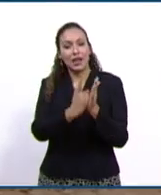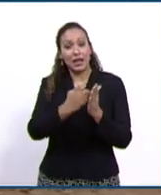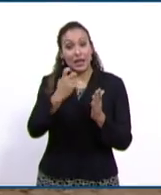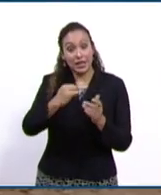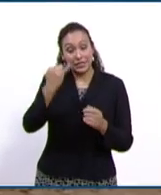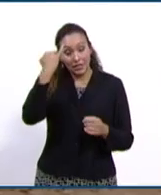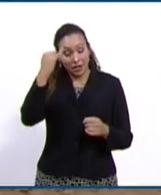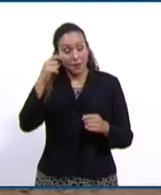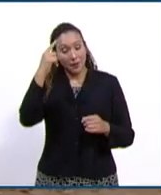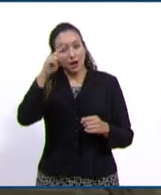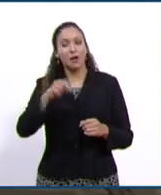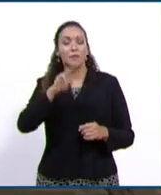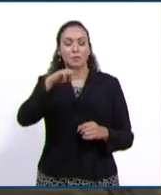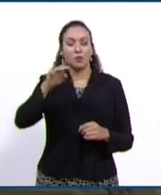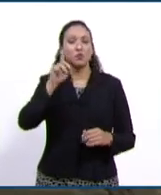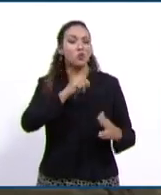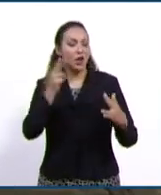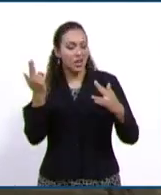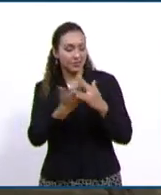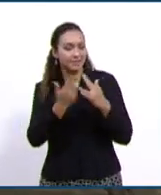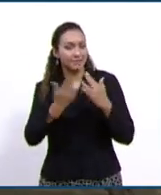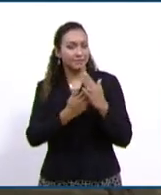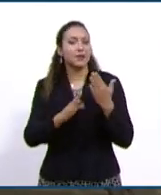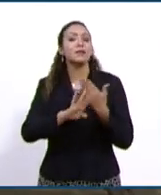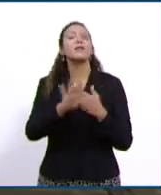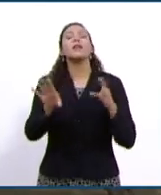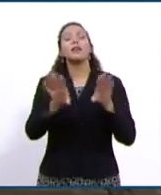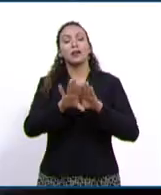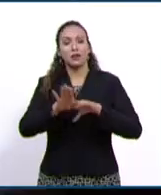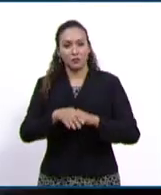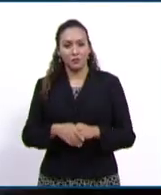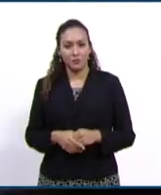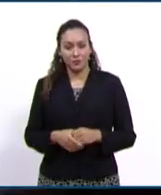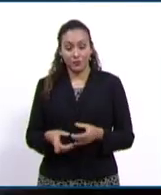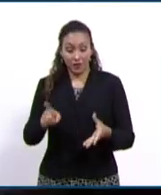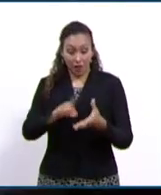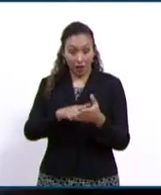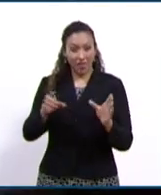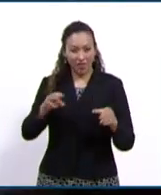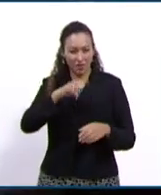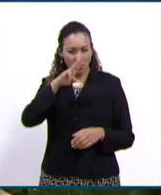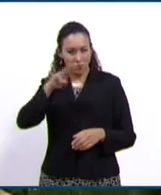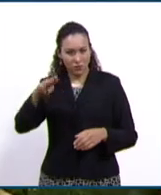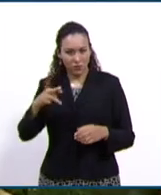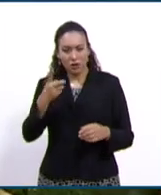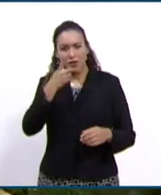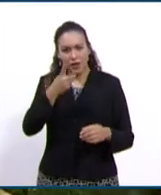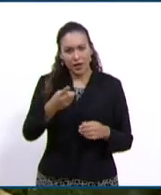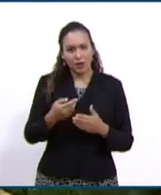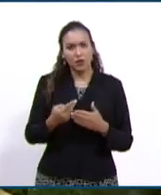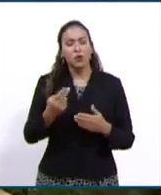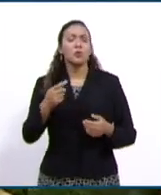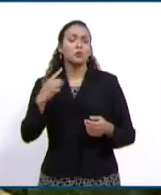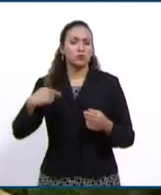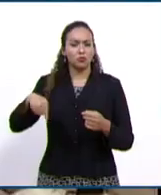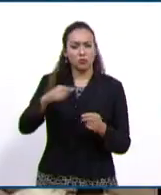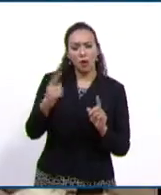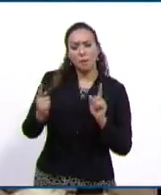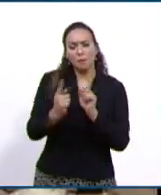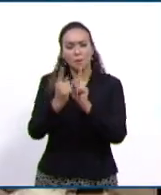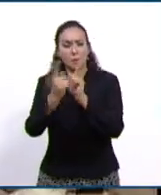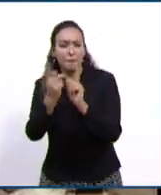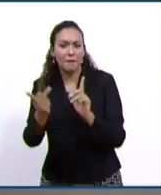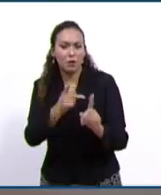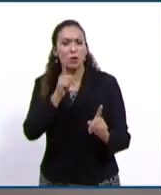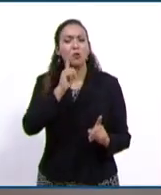el feminicidio de Michoacán. Determinó que el Congreso local no estaba obligado a realizar una consulta previa a mujeres para emitir